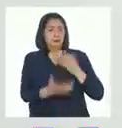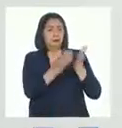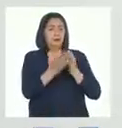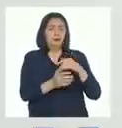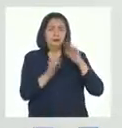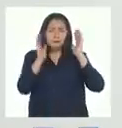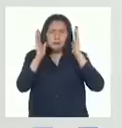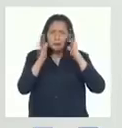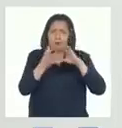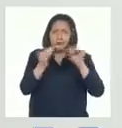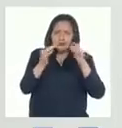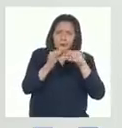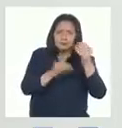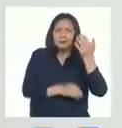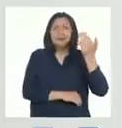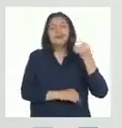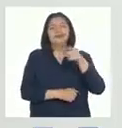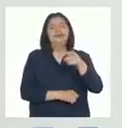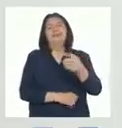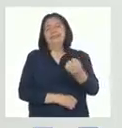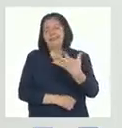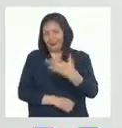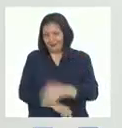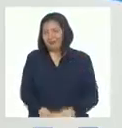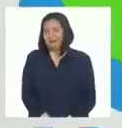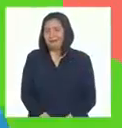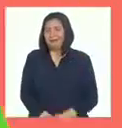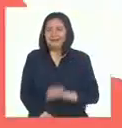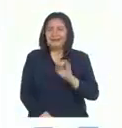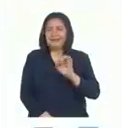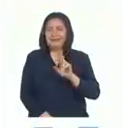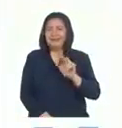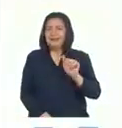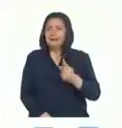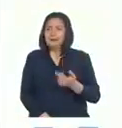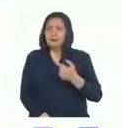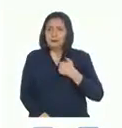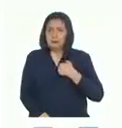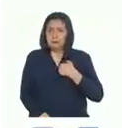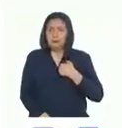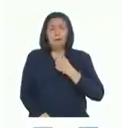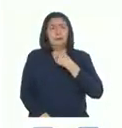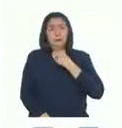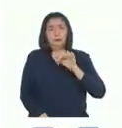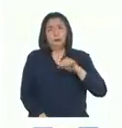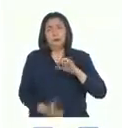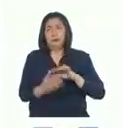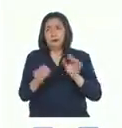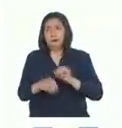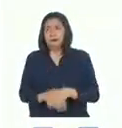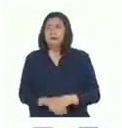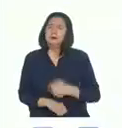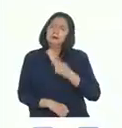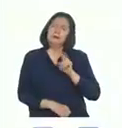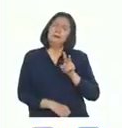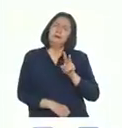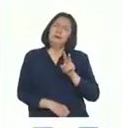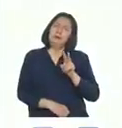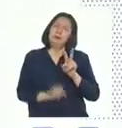estudiantes escucharon el cuento antes y esto fue lo que nos dijo Sara. A mí me gustó el cuento y me llamó la atención